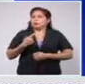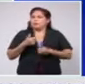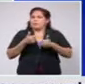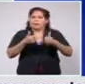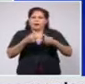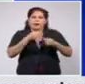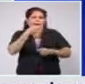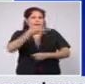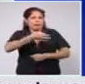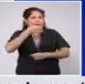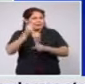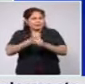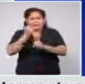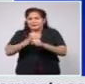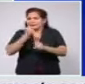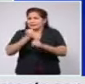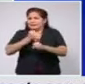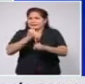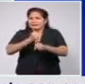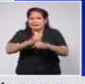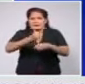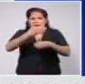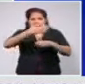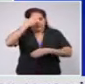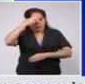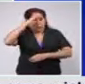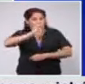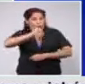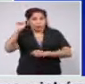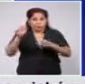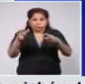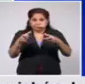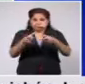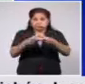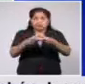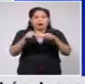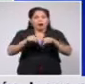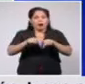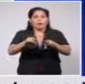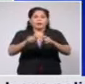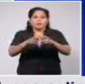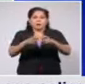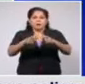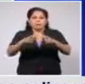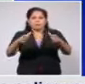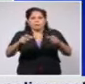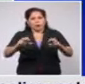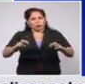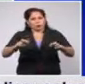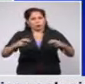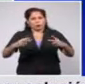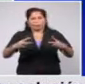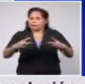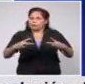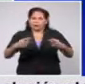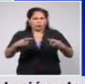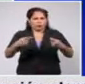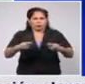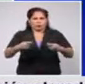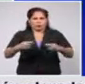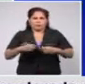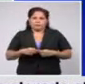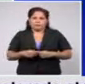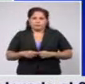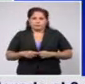haber trabajado tan intensamente y haberlo logrado, pues en un momento determinado se produzca un